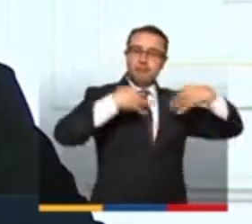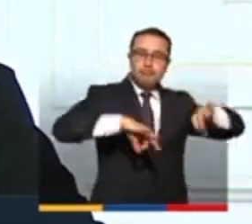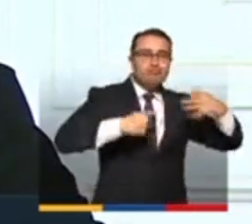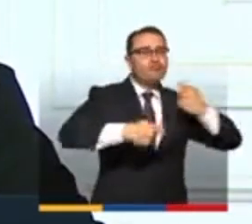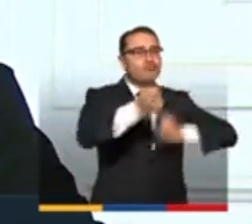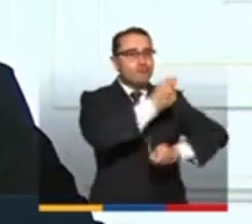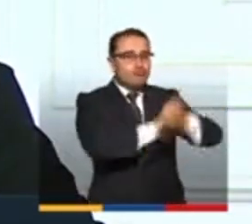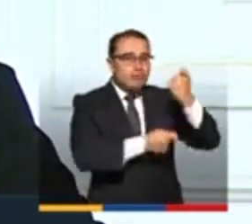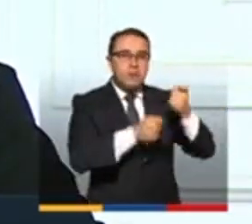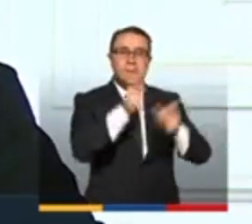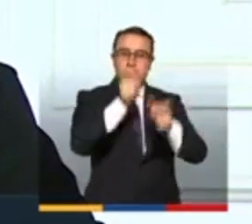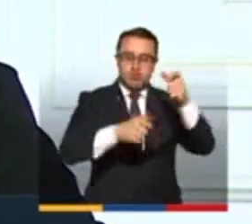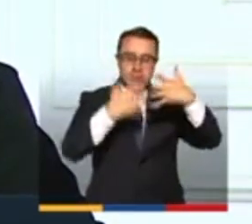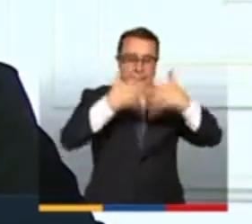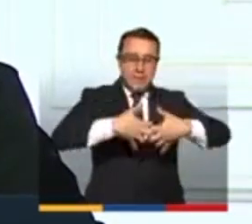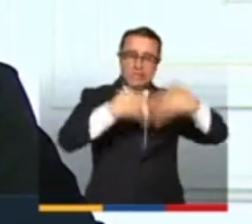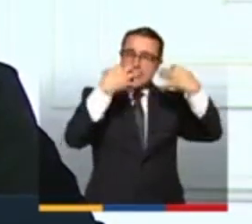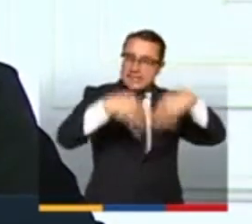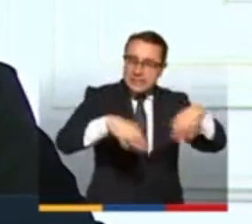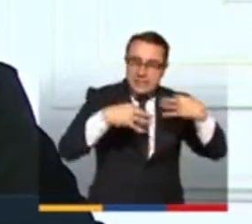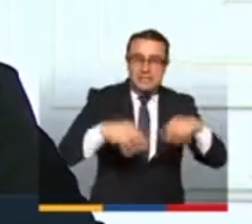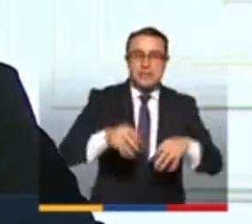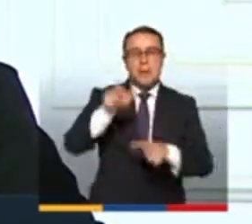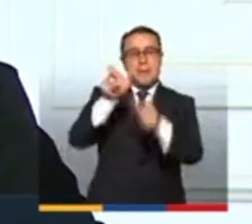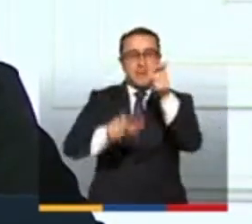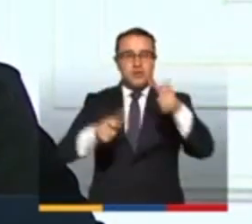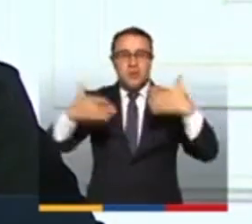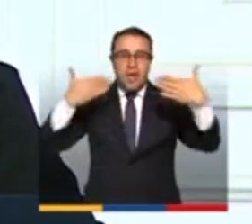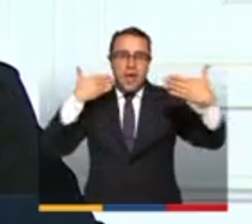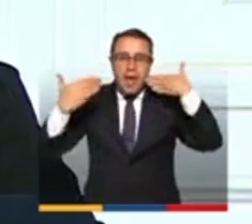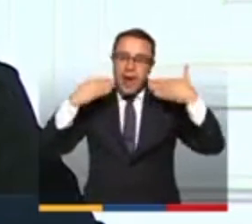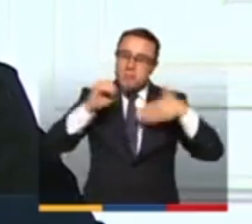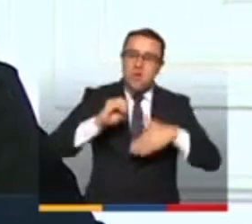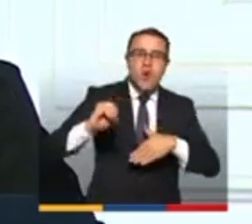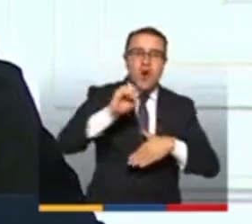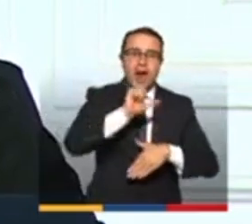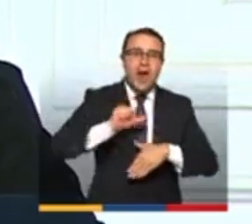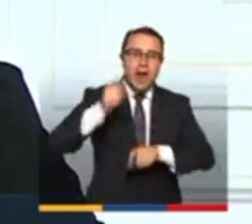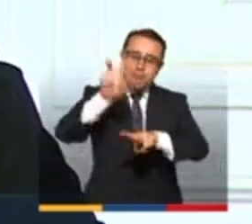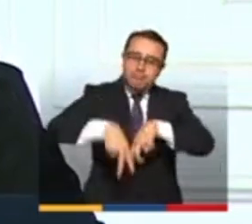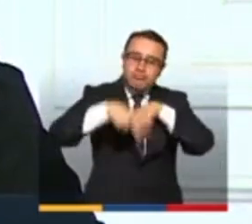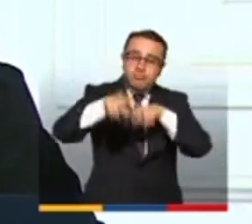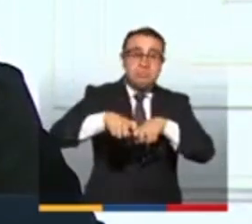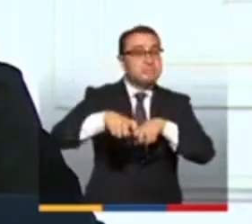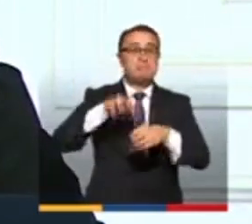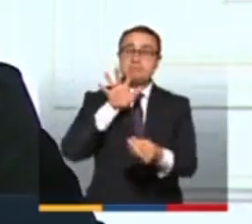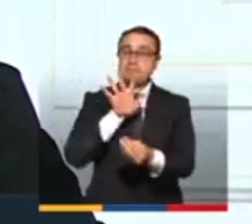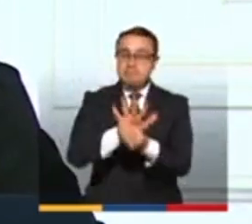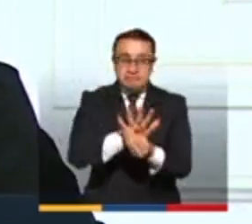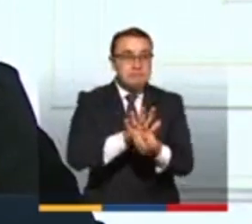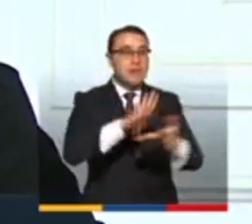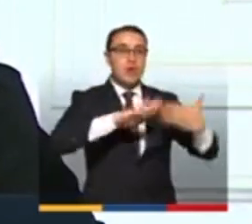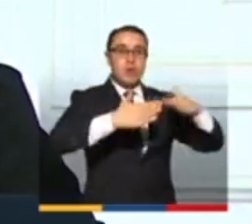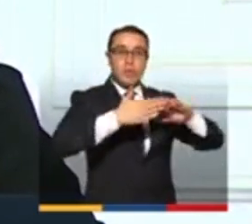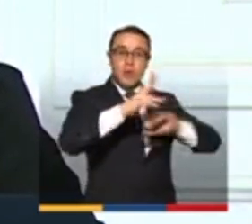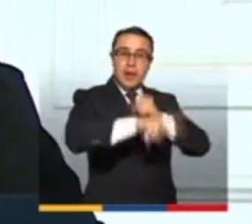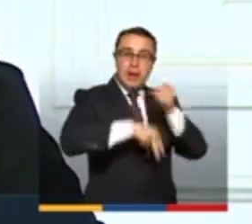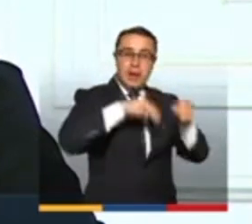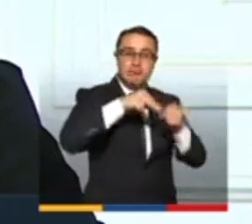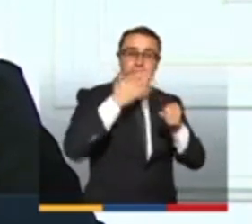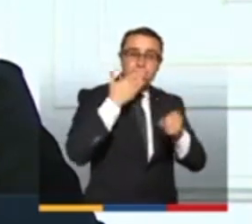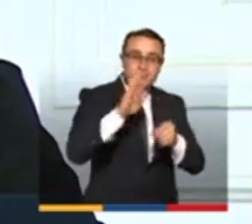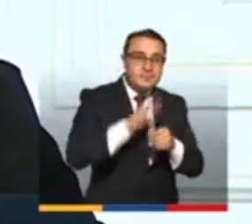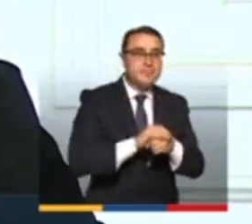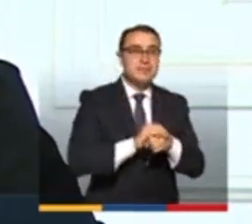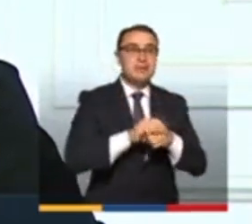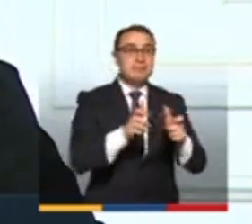queda el microempresario, por fuera queda el campesino, la campesina, por fuera quedan las comunidades indígenas, por fuera queda la